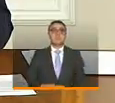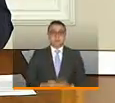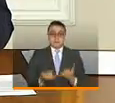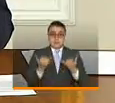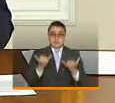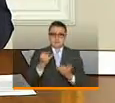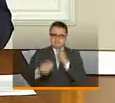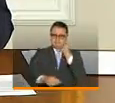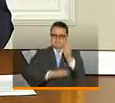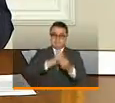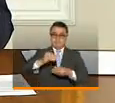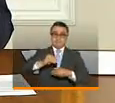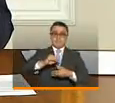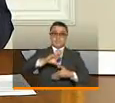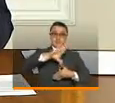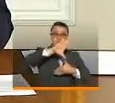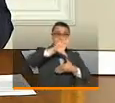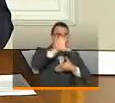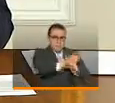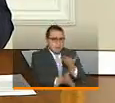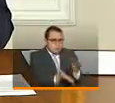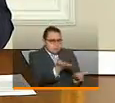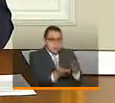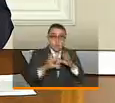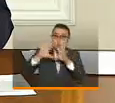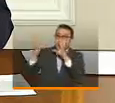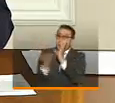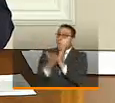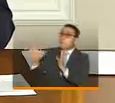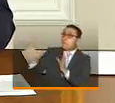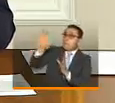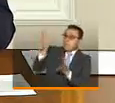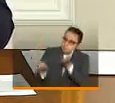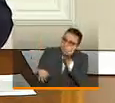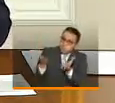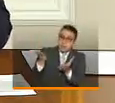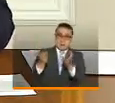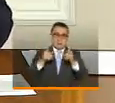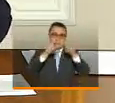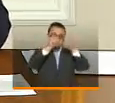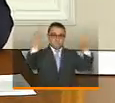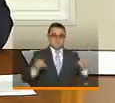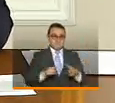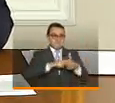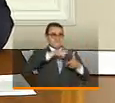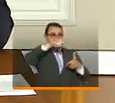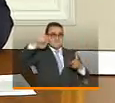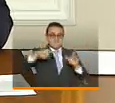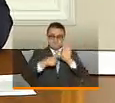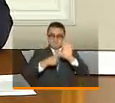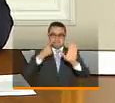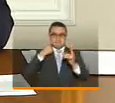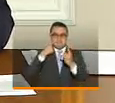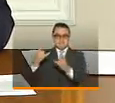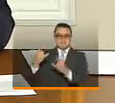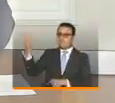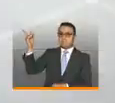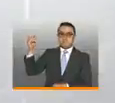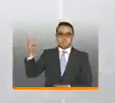solamente Américas con el resto del mundo, sino que podemos ver un cuadro consolidado muy interesante, que quiero que lo veamos a continuación: